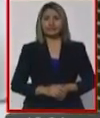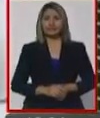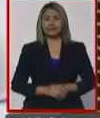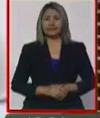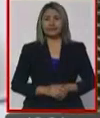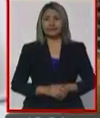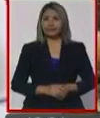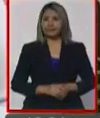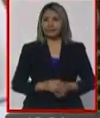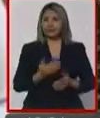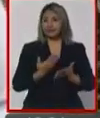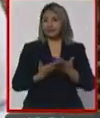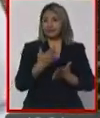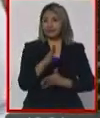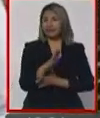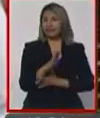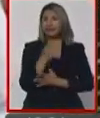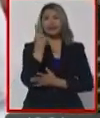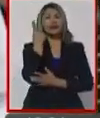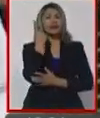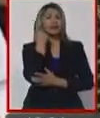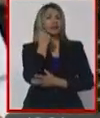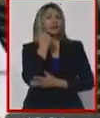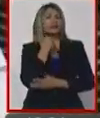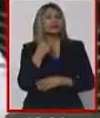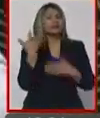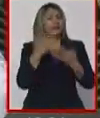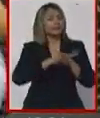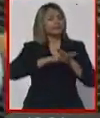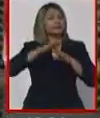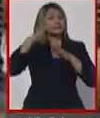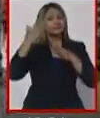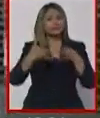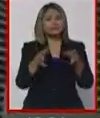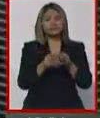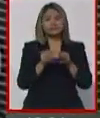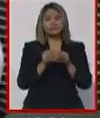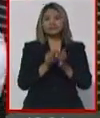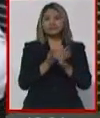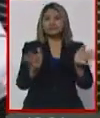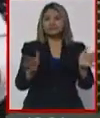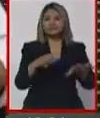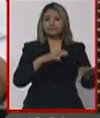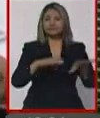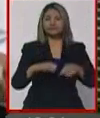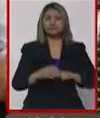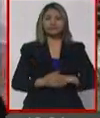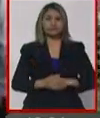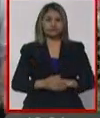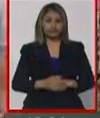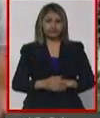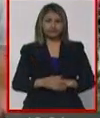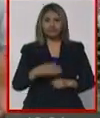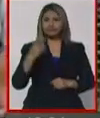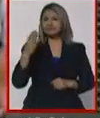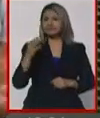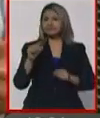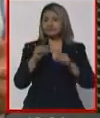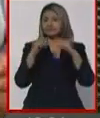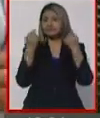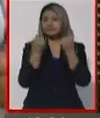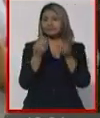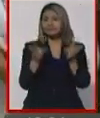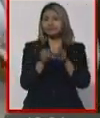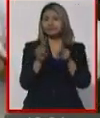Exactamente, Caterina, muy buenas tardes. Indicarle que hace minuto nada más ha concluido la audiencia pública realizada aquí en el CEA por parte de la